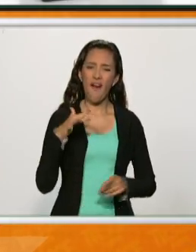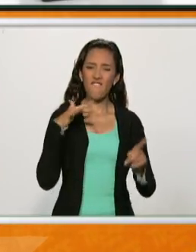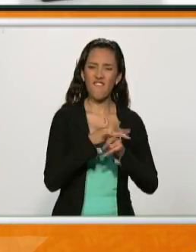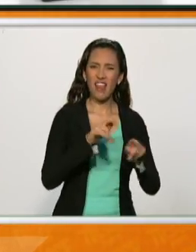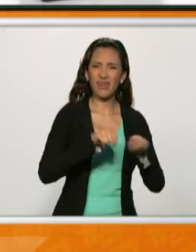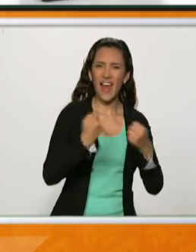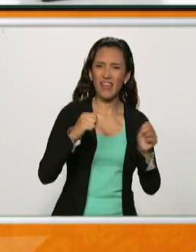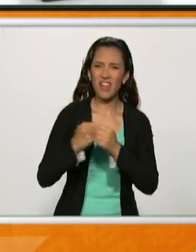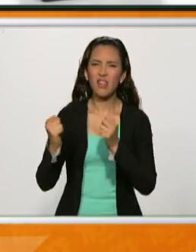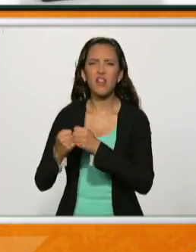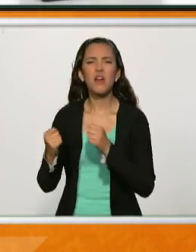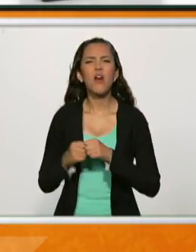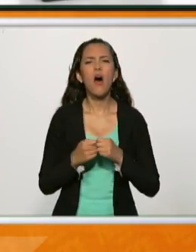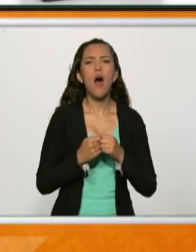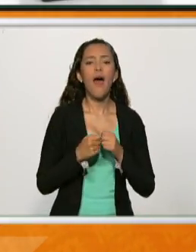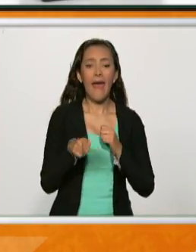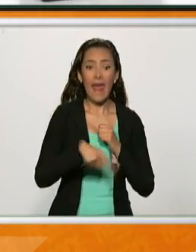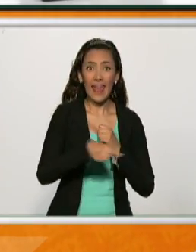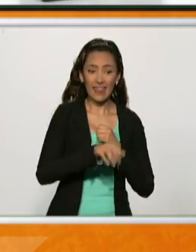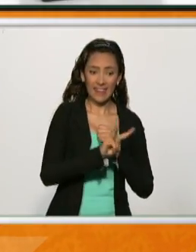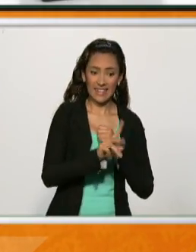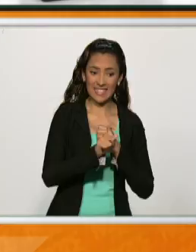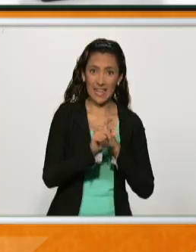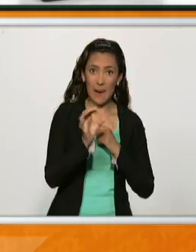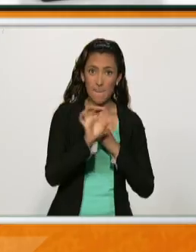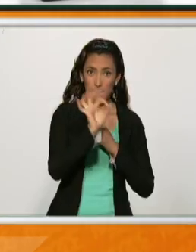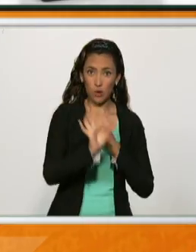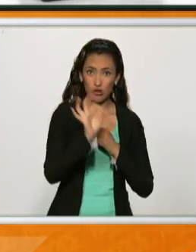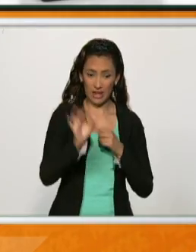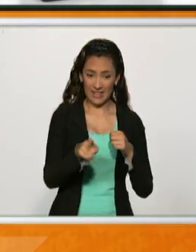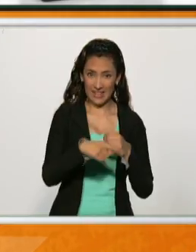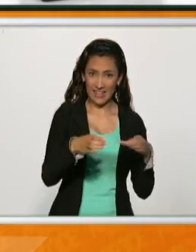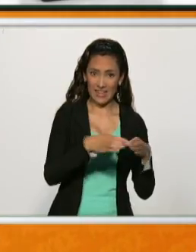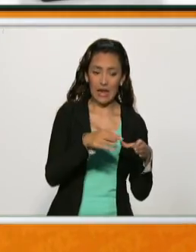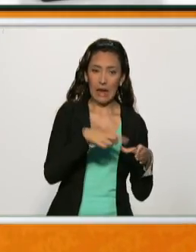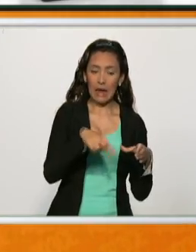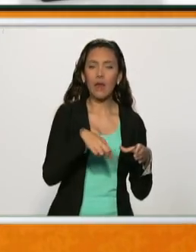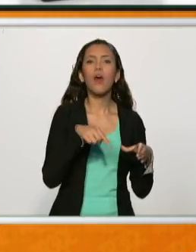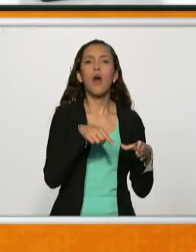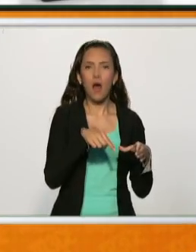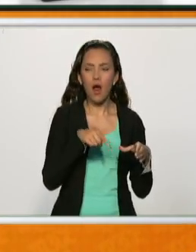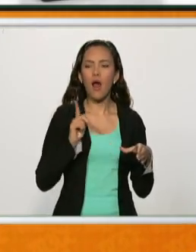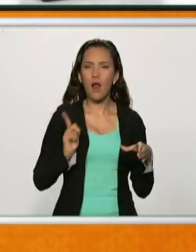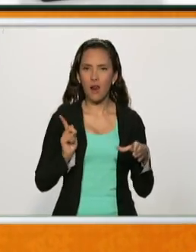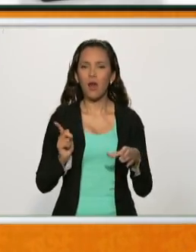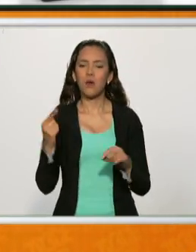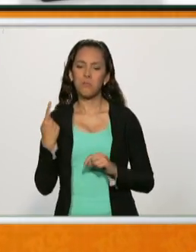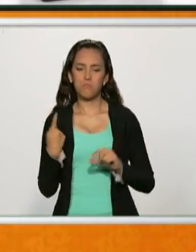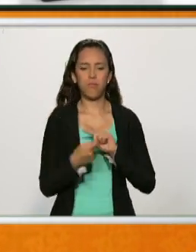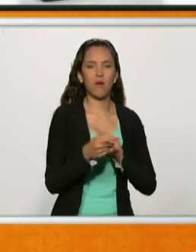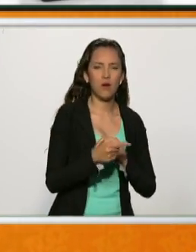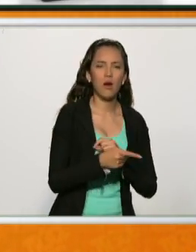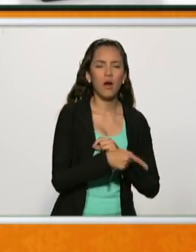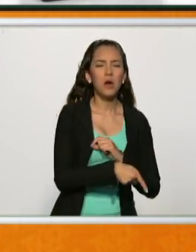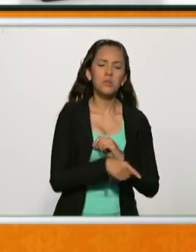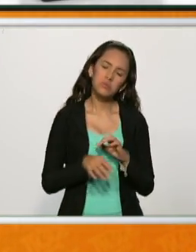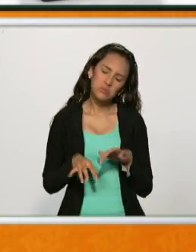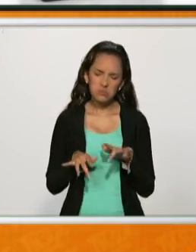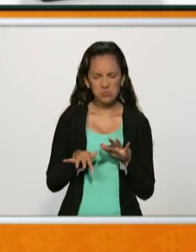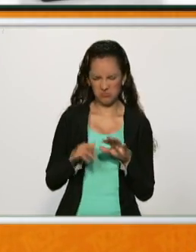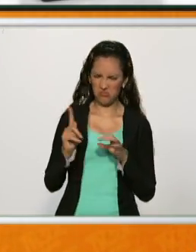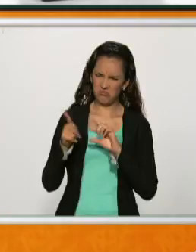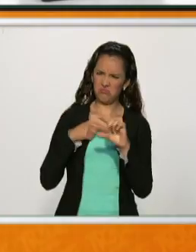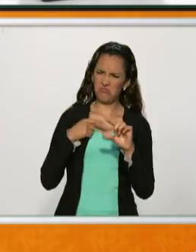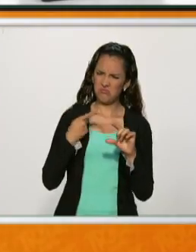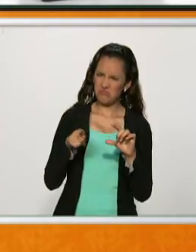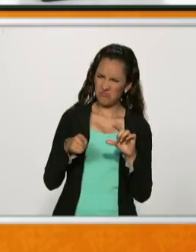víctimas ha recibido justamente un archivo a través de correo electrónico y a partir de un engaño de